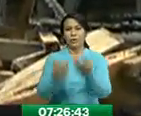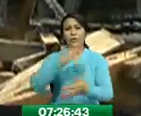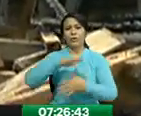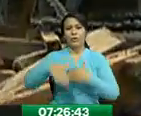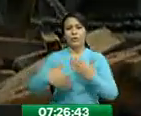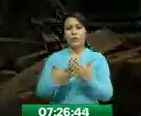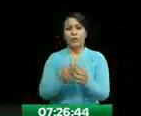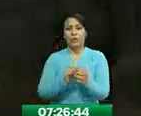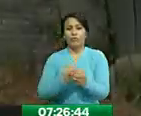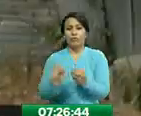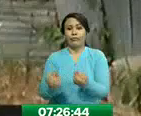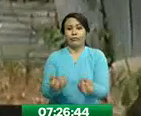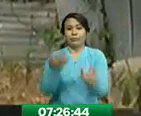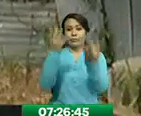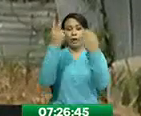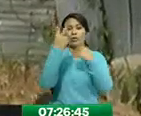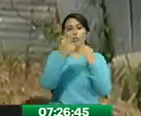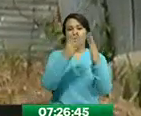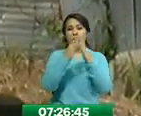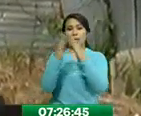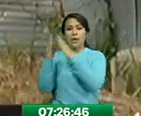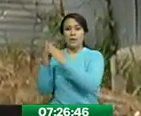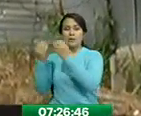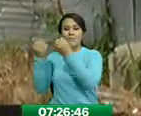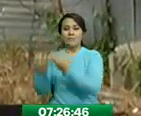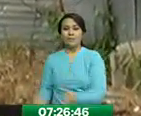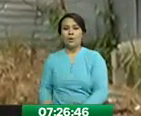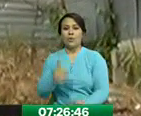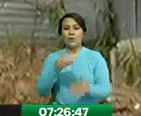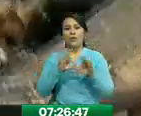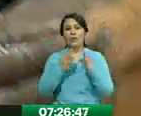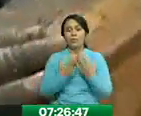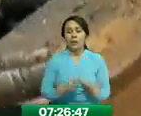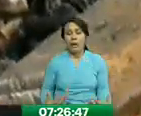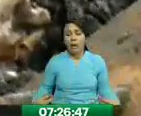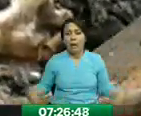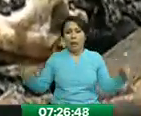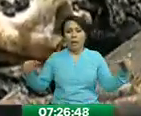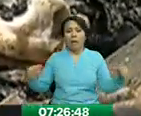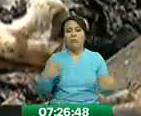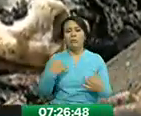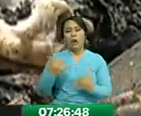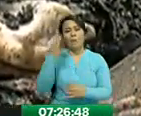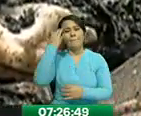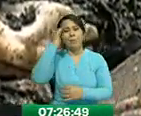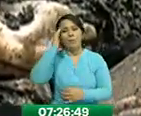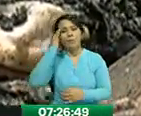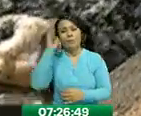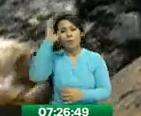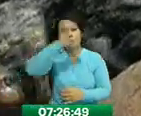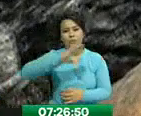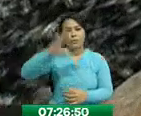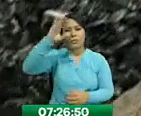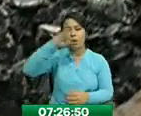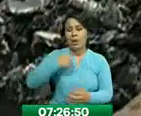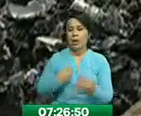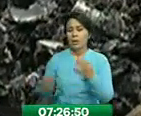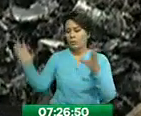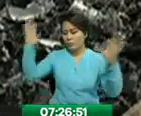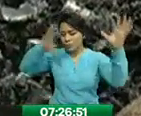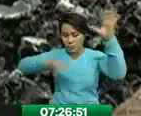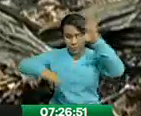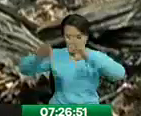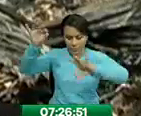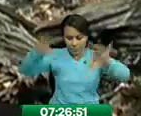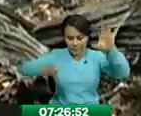se prendieron los colchones. Dos casas afectadas y una familia que se quedó sin hogar. Con preocupación buscan entre los escombros algo que